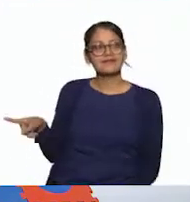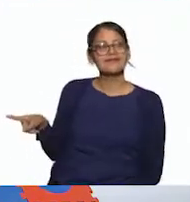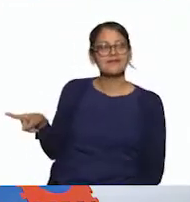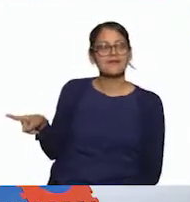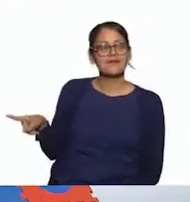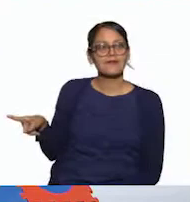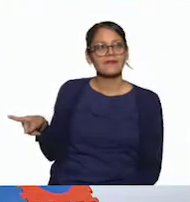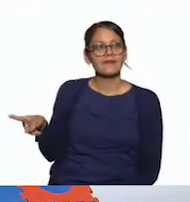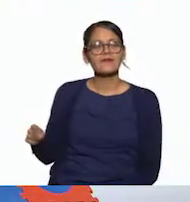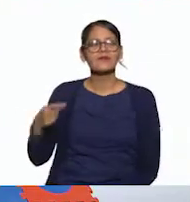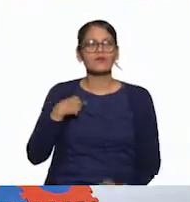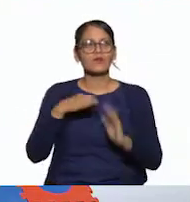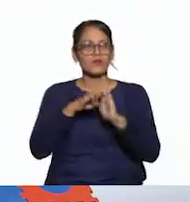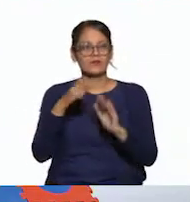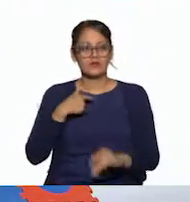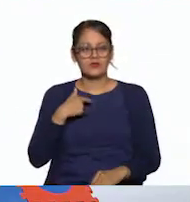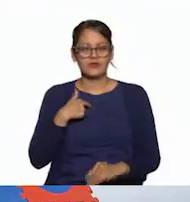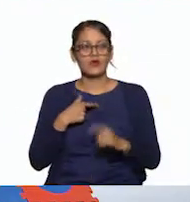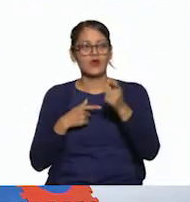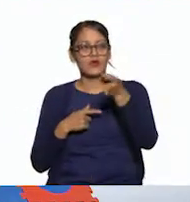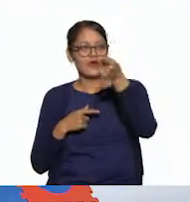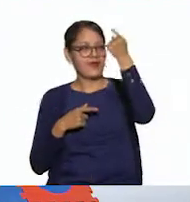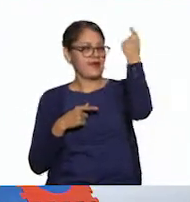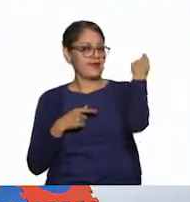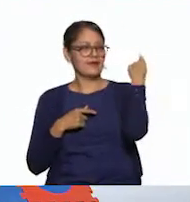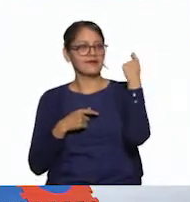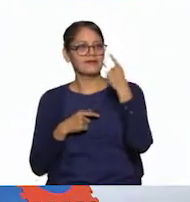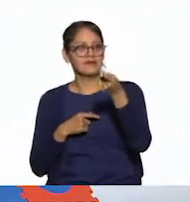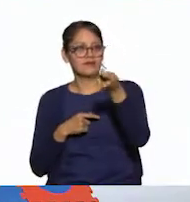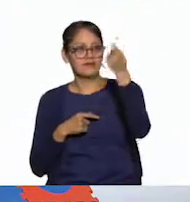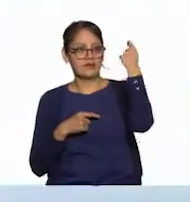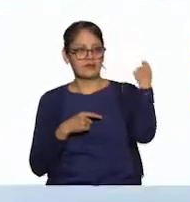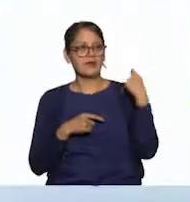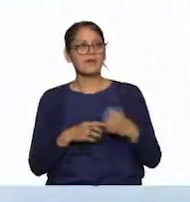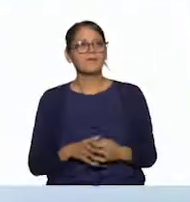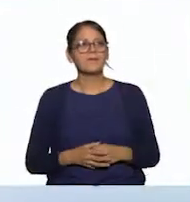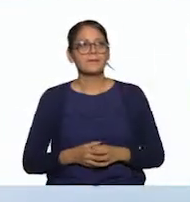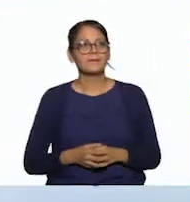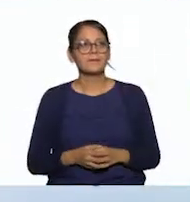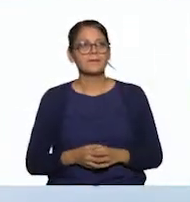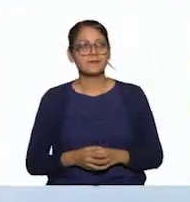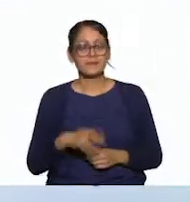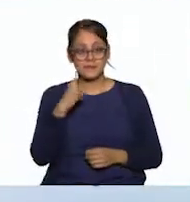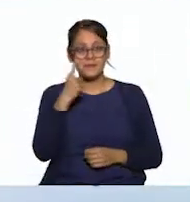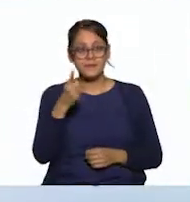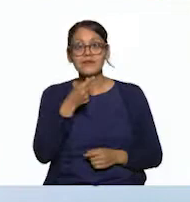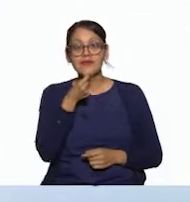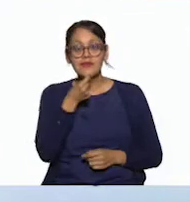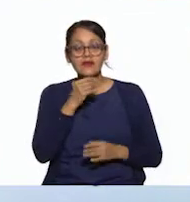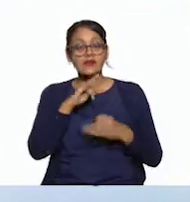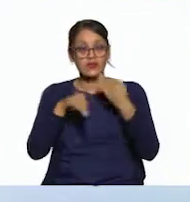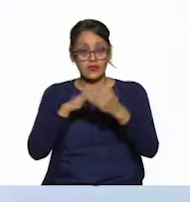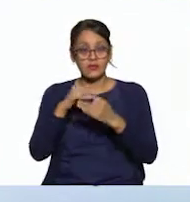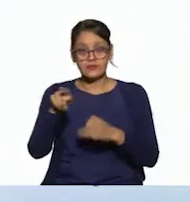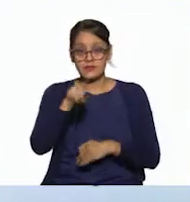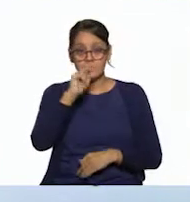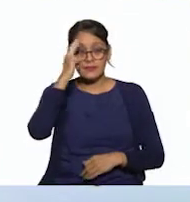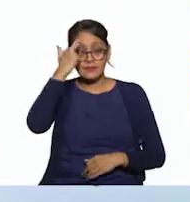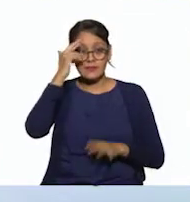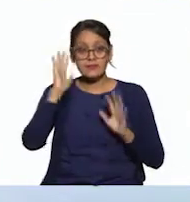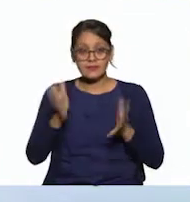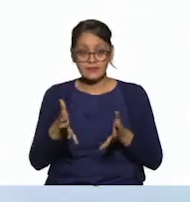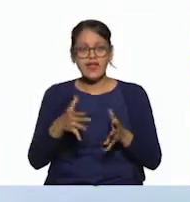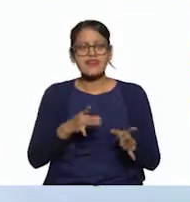tengo allá a los colores. Entonces, ahí es mi dirección. Ahí está. Entonces, niñas, niños, ¿ya recordaron